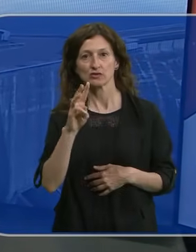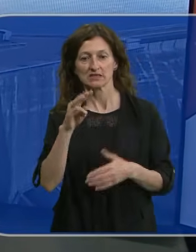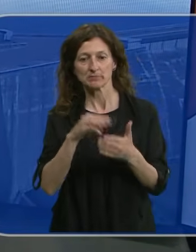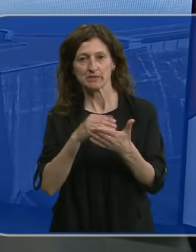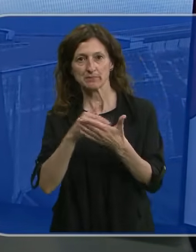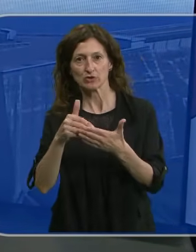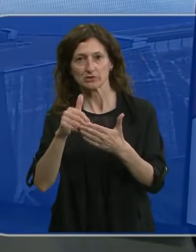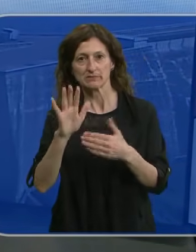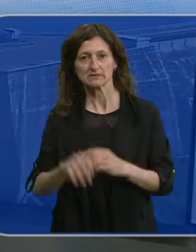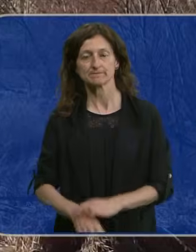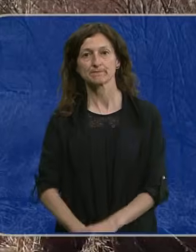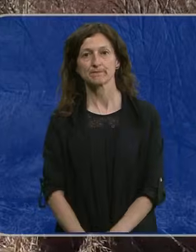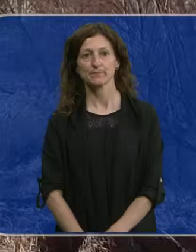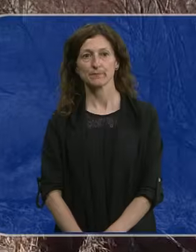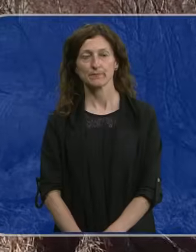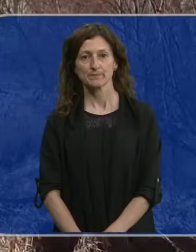103.000 millones.